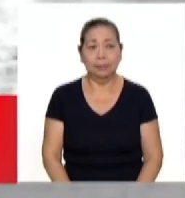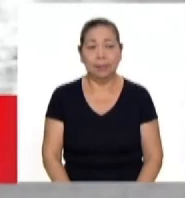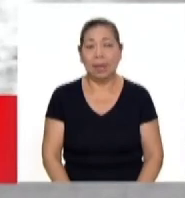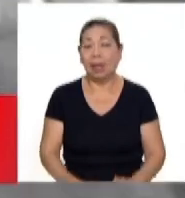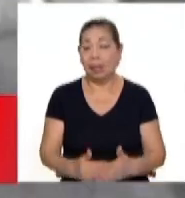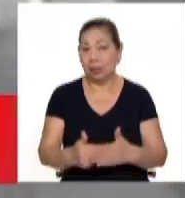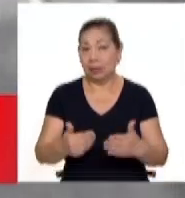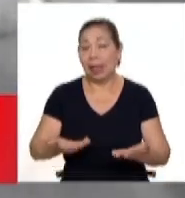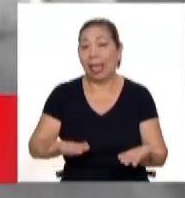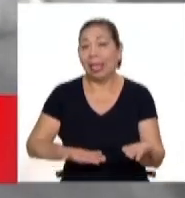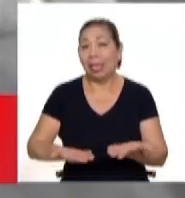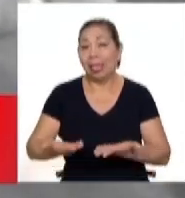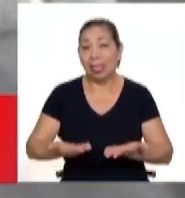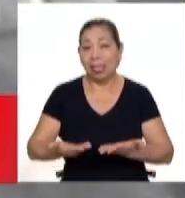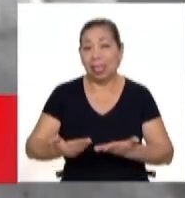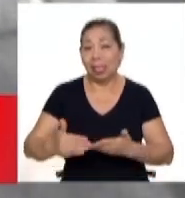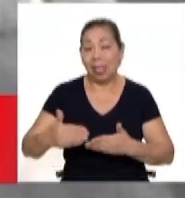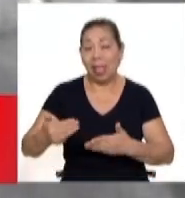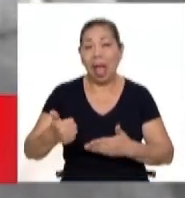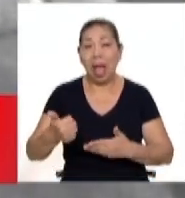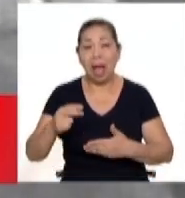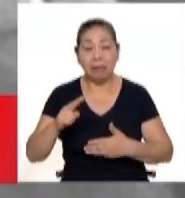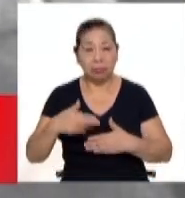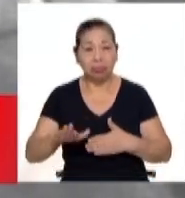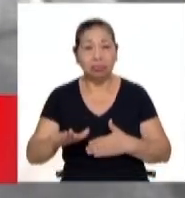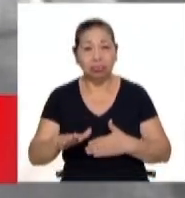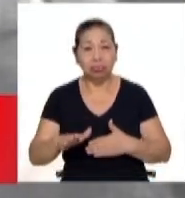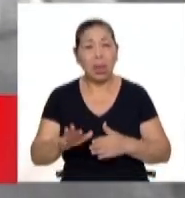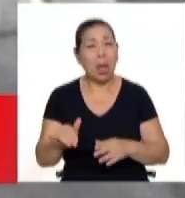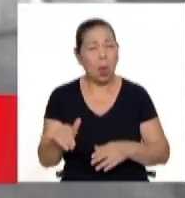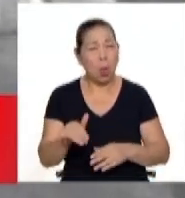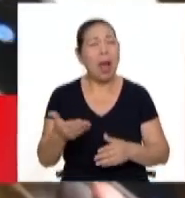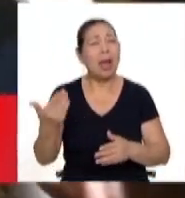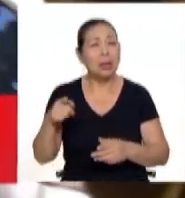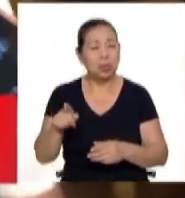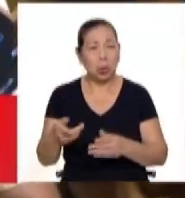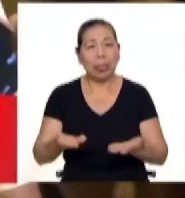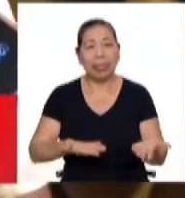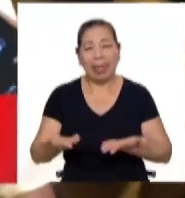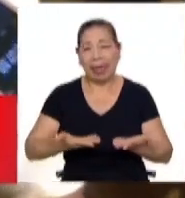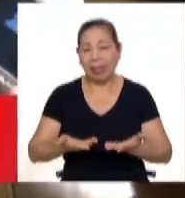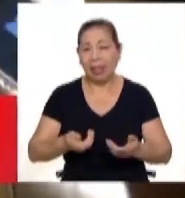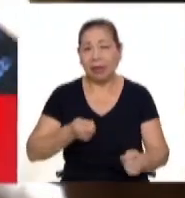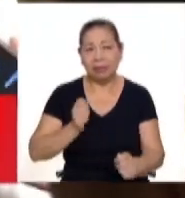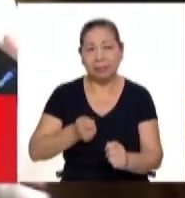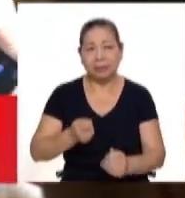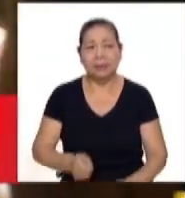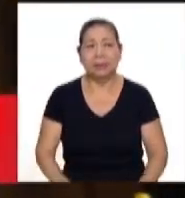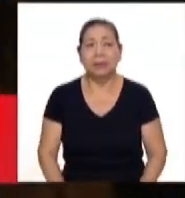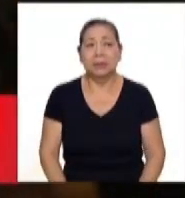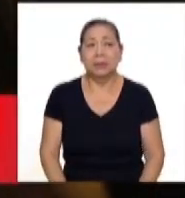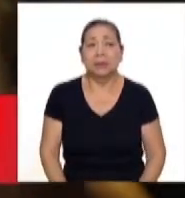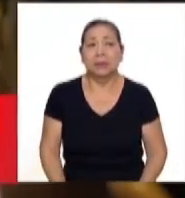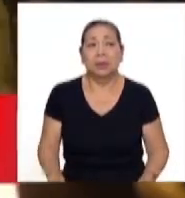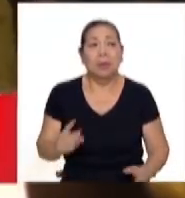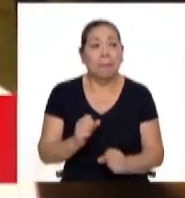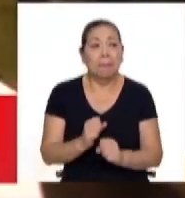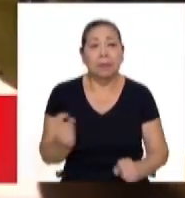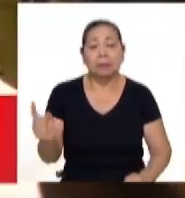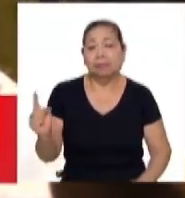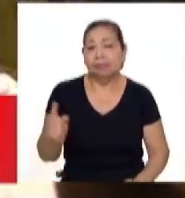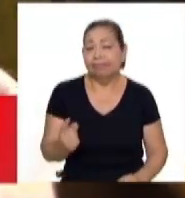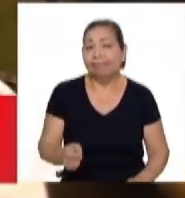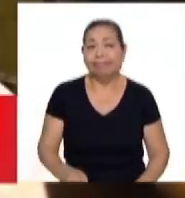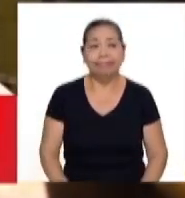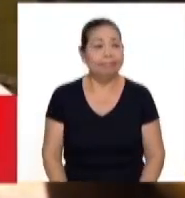Días atrás, un negocio ubicado en la avenida Aviación fue blanco de un hecho similar. Pues nada más, explotó y vinieron